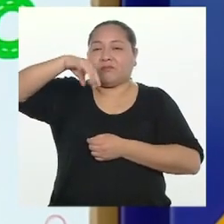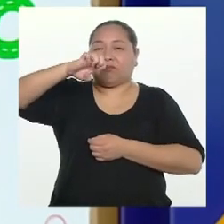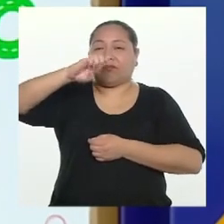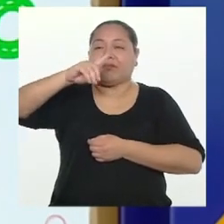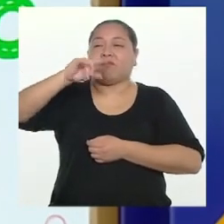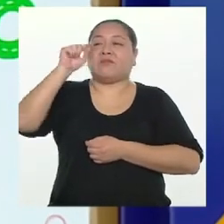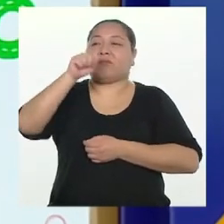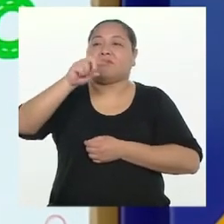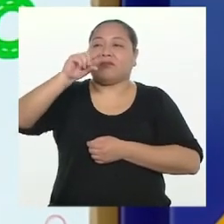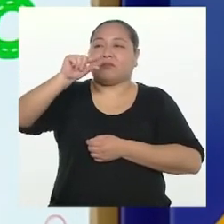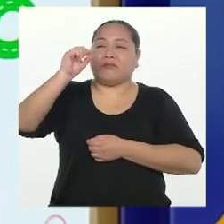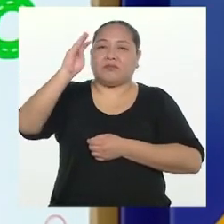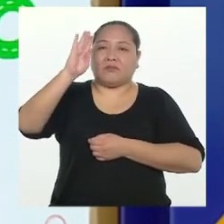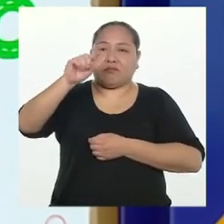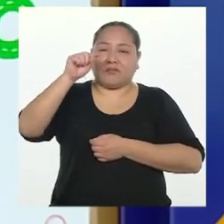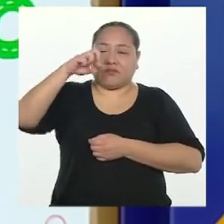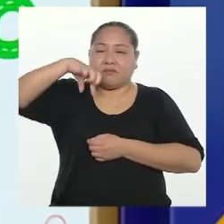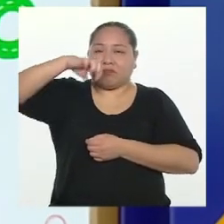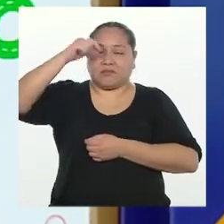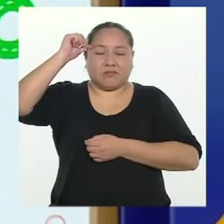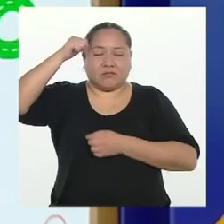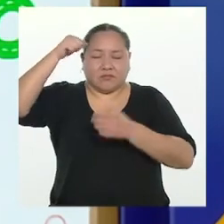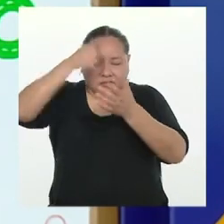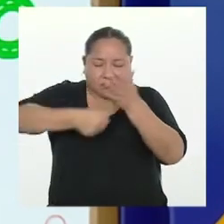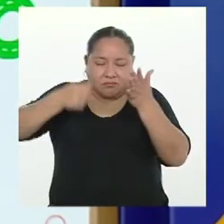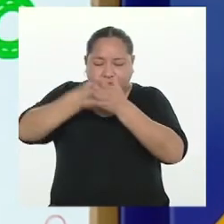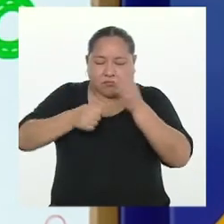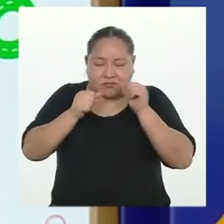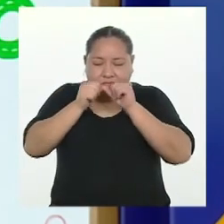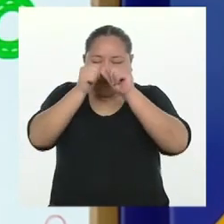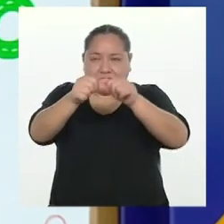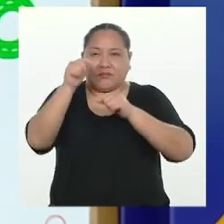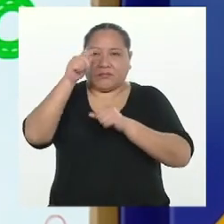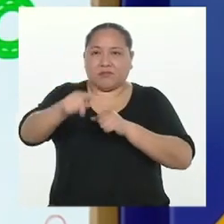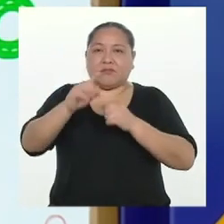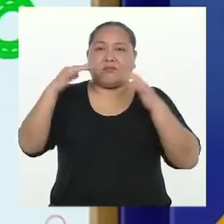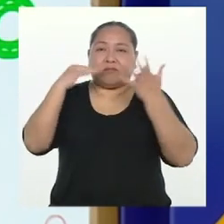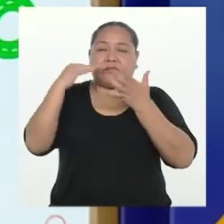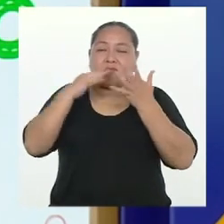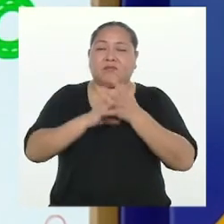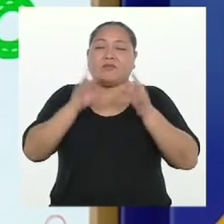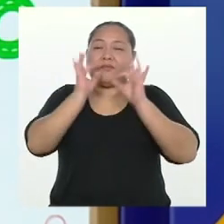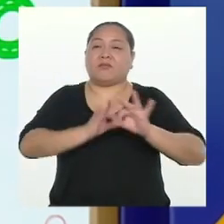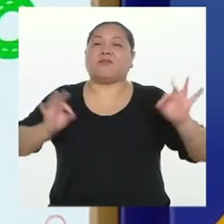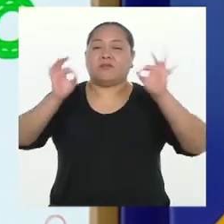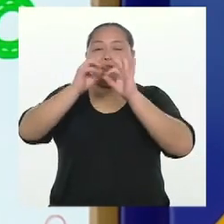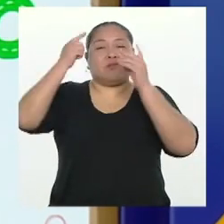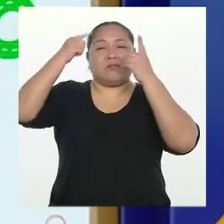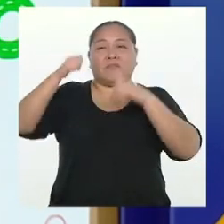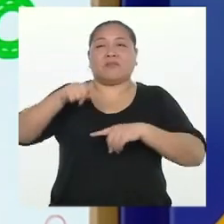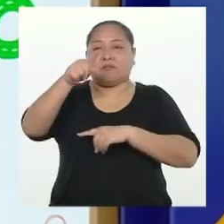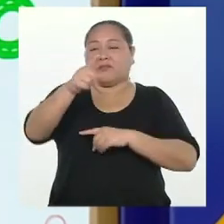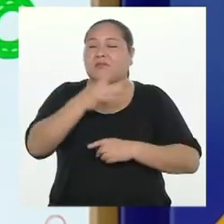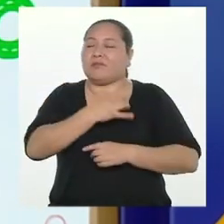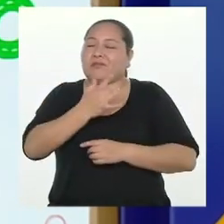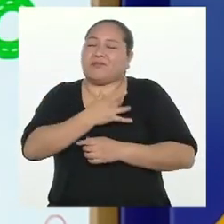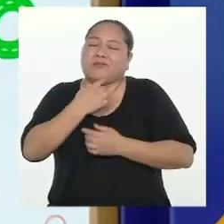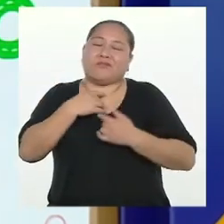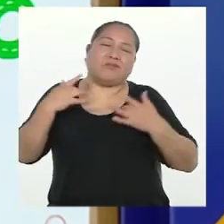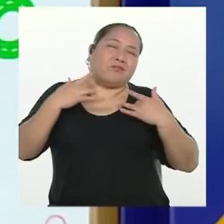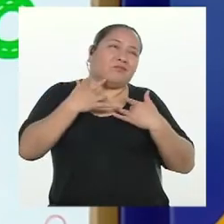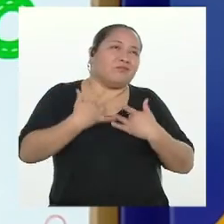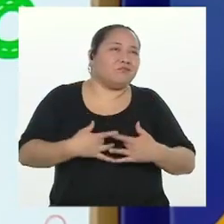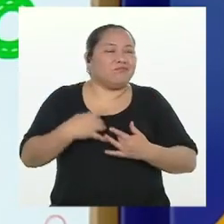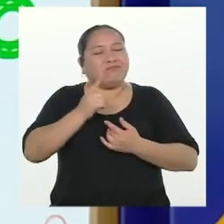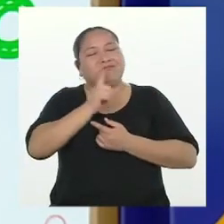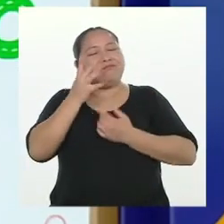primero@minedu.gov.pe. Recuerda que perseverar en tus estudios escolares es una importantísima decisión. Si en algún momento te sientes desanimado